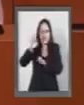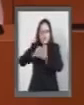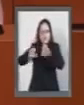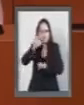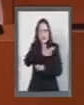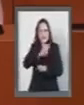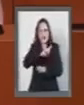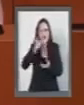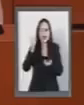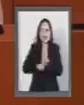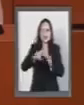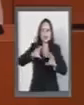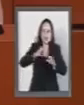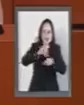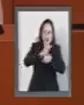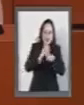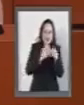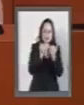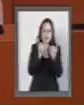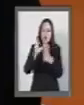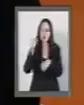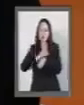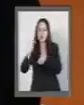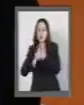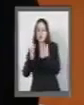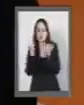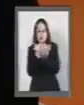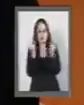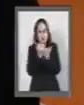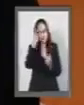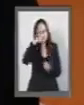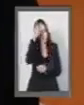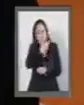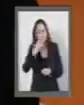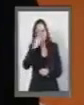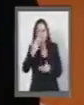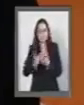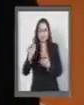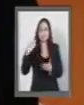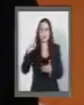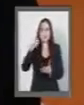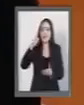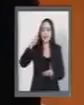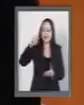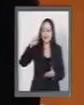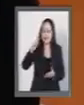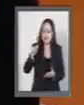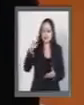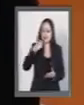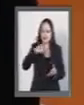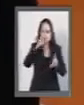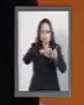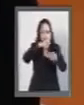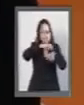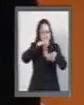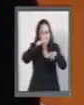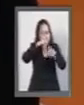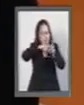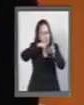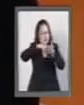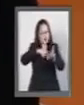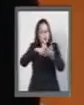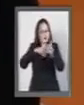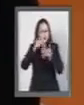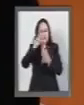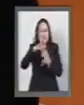dentro y fuera del país. En esa cifra que dio el senador Bartlett, que indica que los sobornos